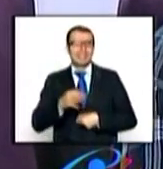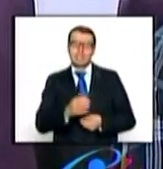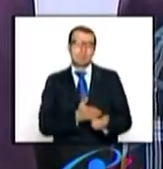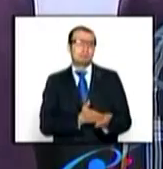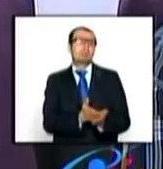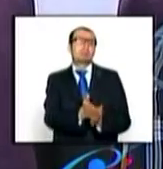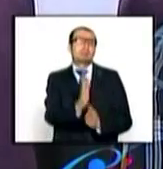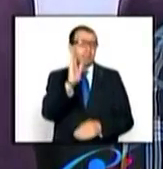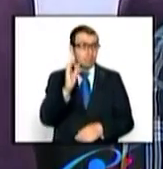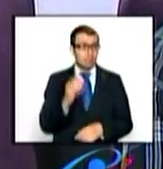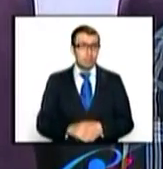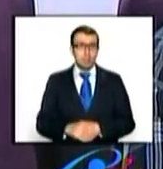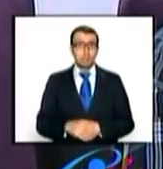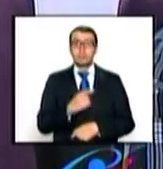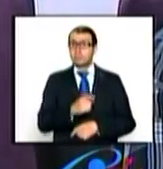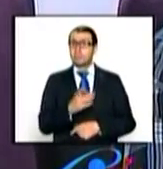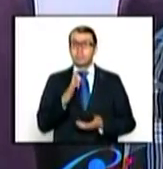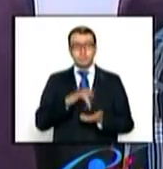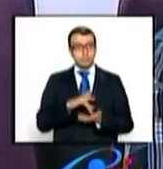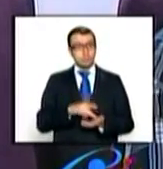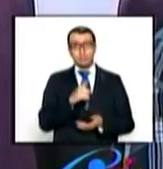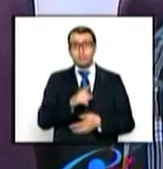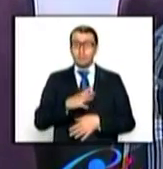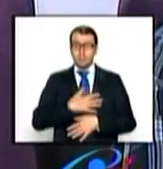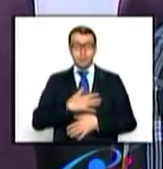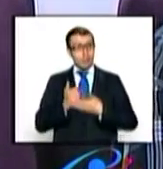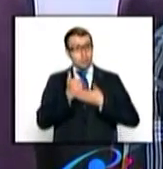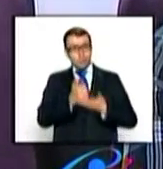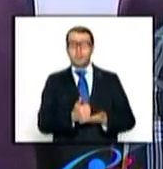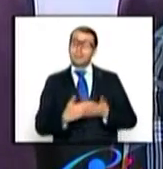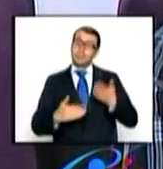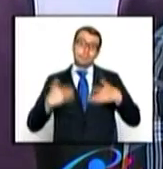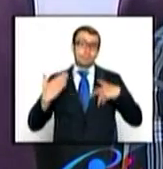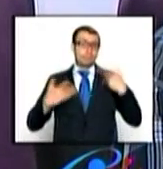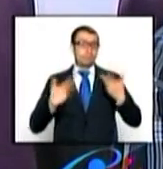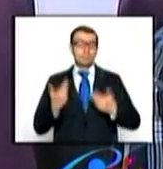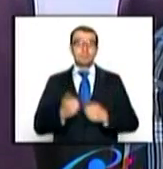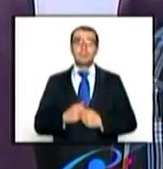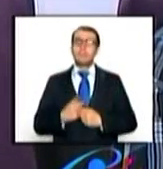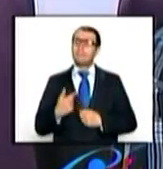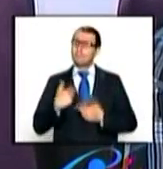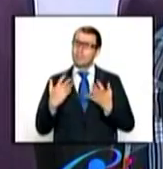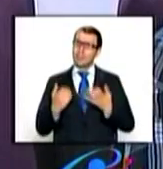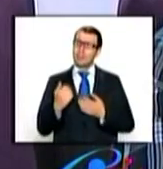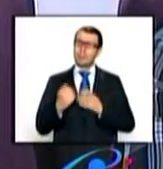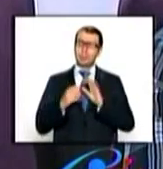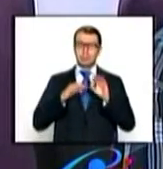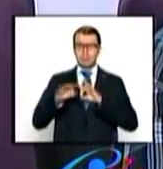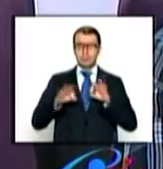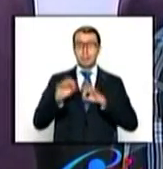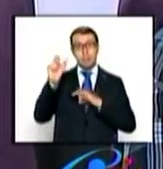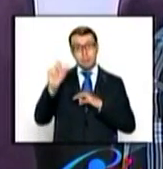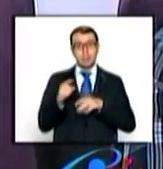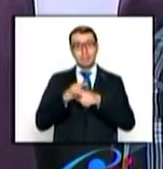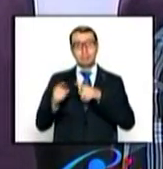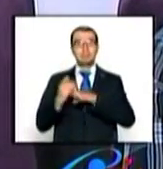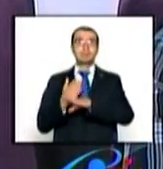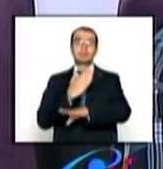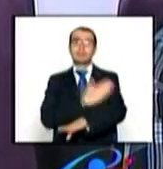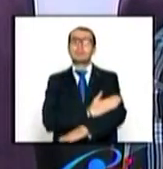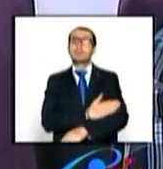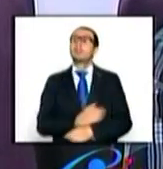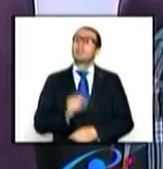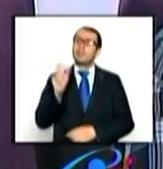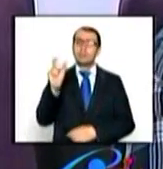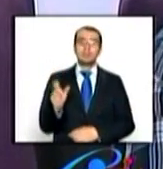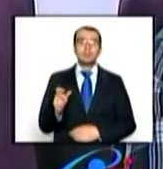vida, eso es muy gratificante a nivel personal. Quiero traer a colación un caso de un paciente que vi la semana pasada, en el